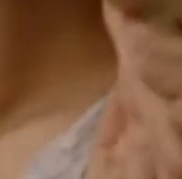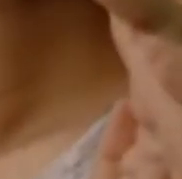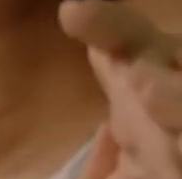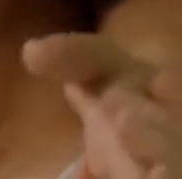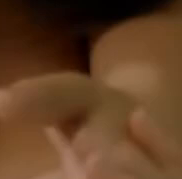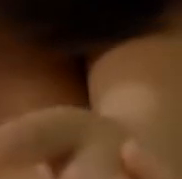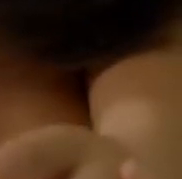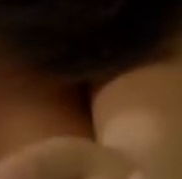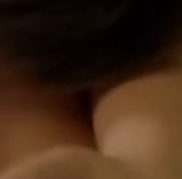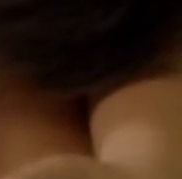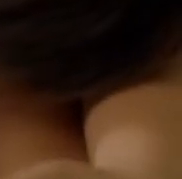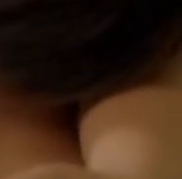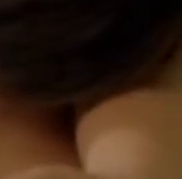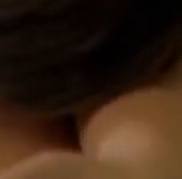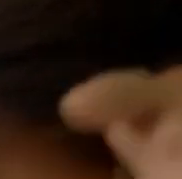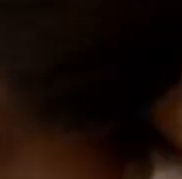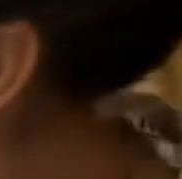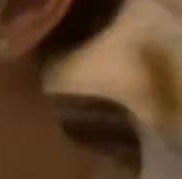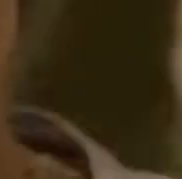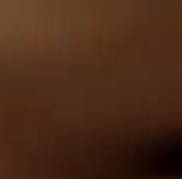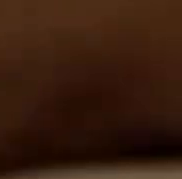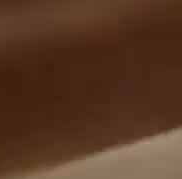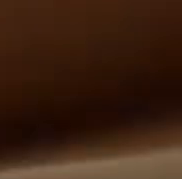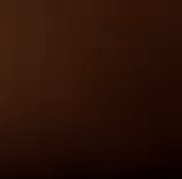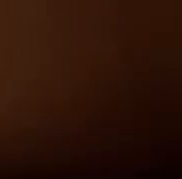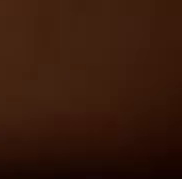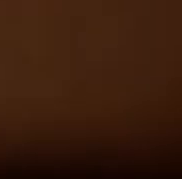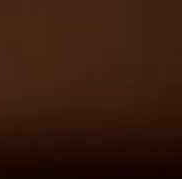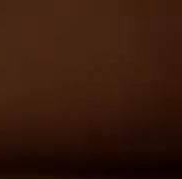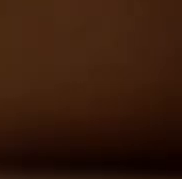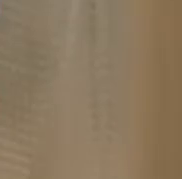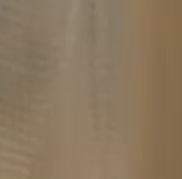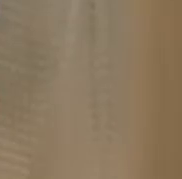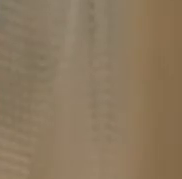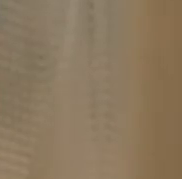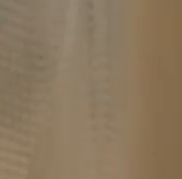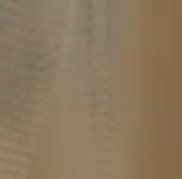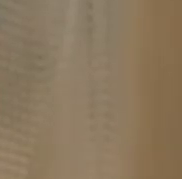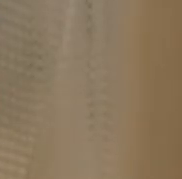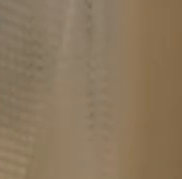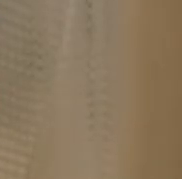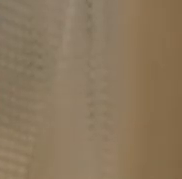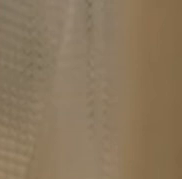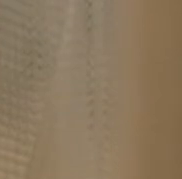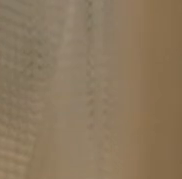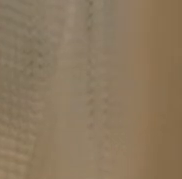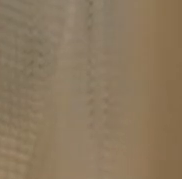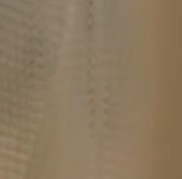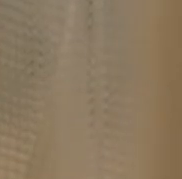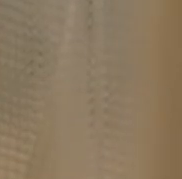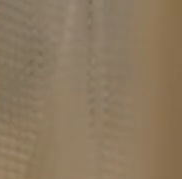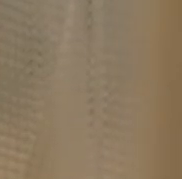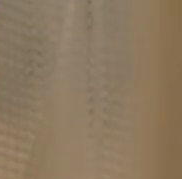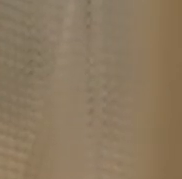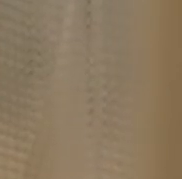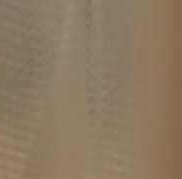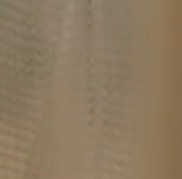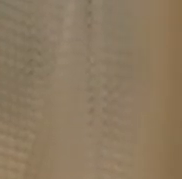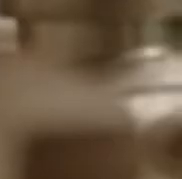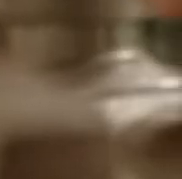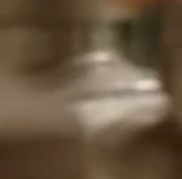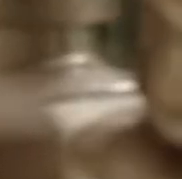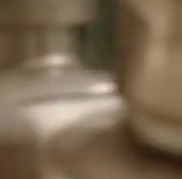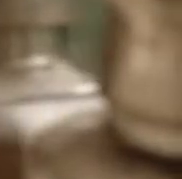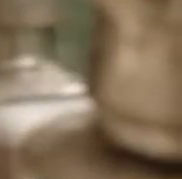¿Te lavaste las manos? Pero si están limpias. Aunque parezcan limpias, hay que lavarlas. Con ello evitas enfermedades respiratorias, virus